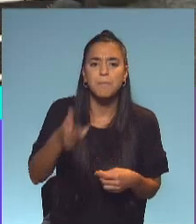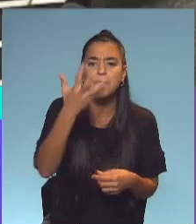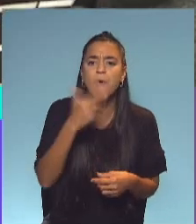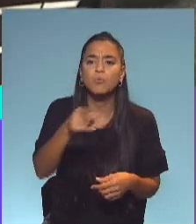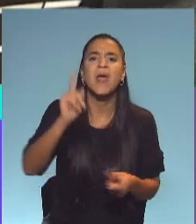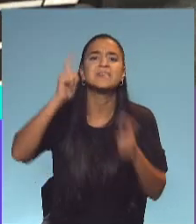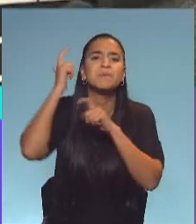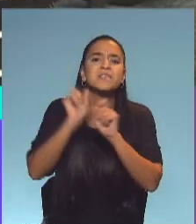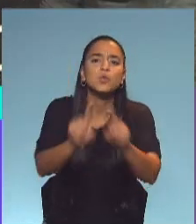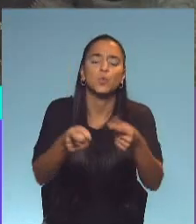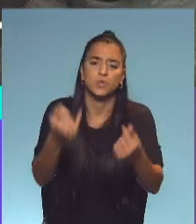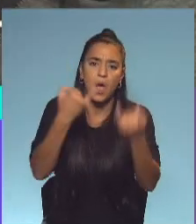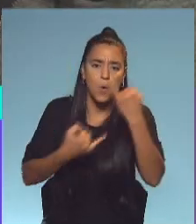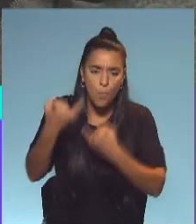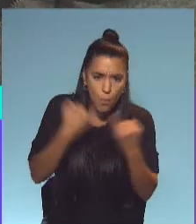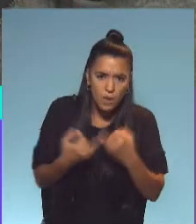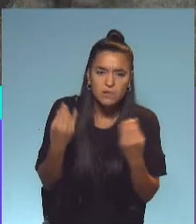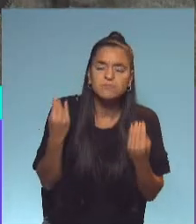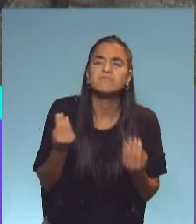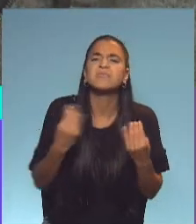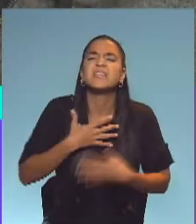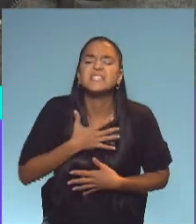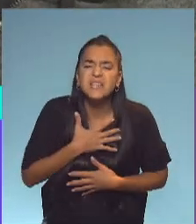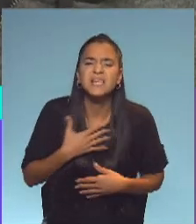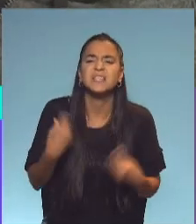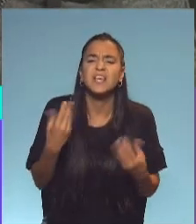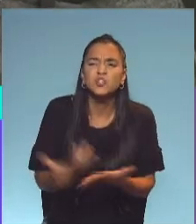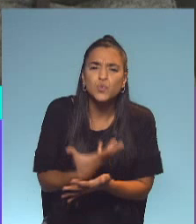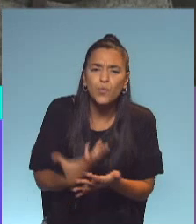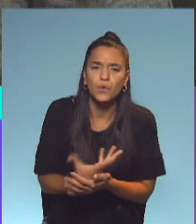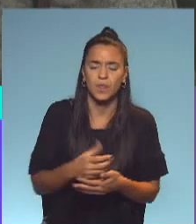tu experiencia, lo que pasaste, lo que sentiste, lo que sufriste.